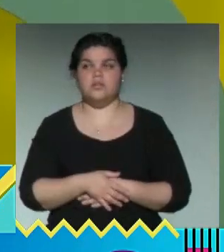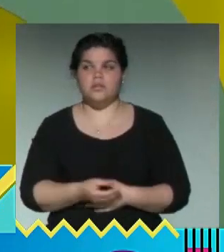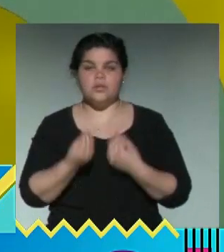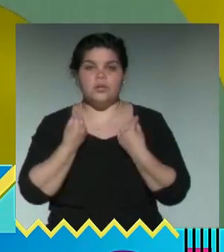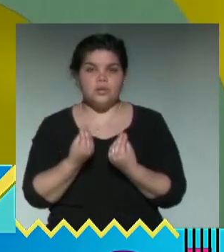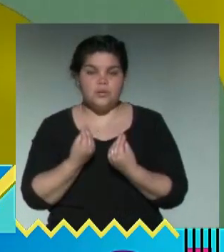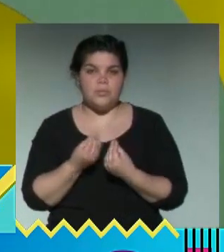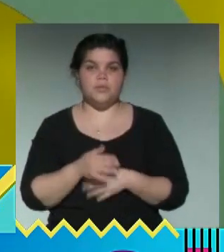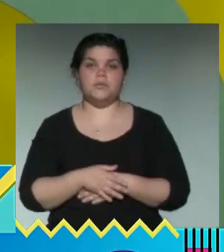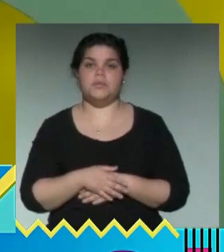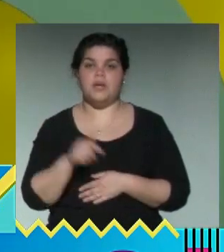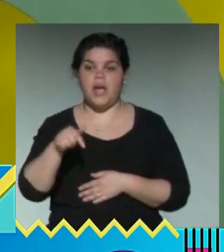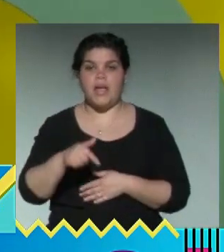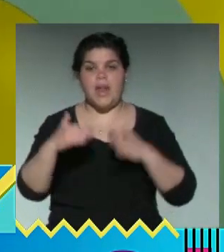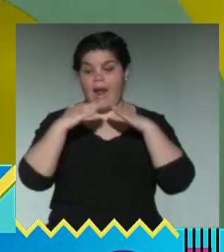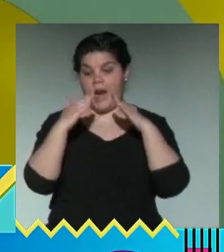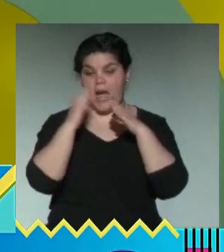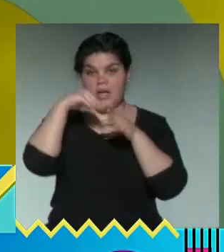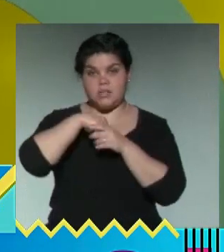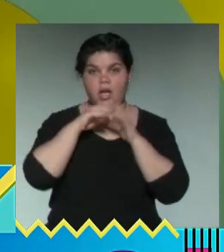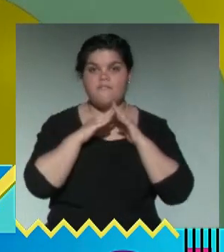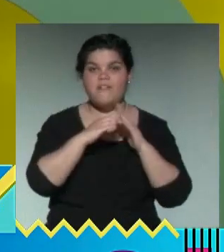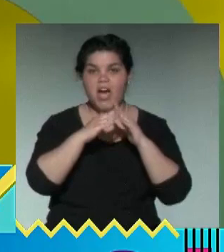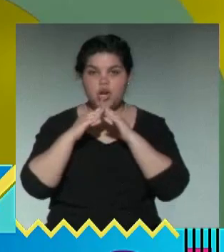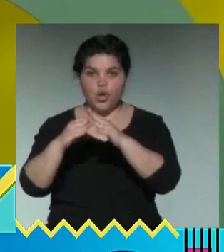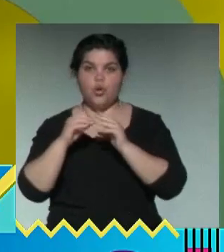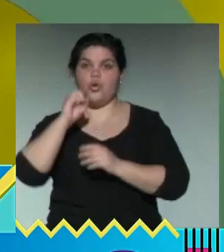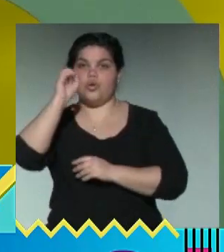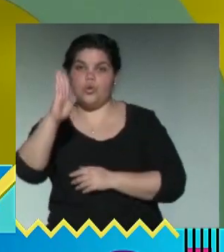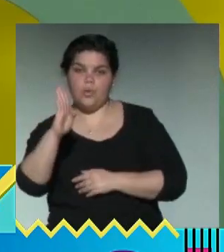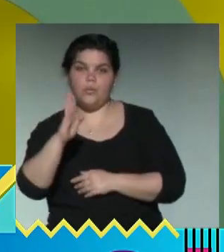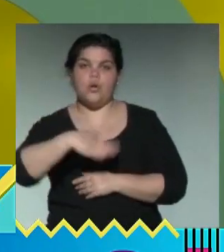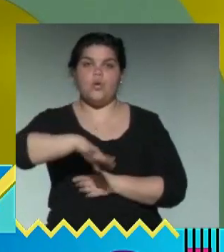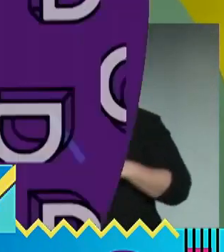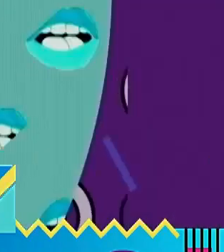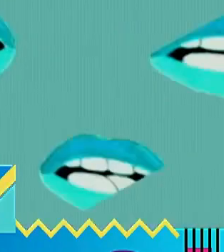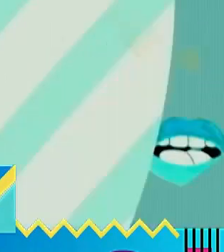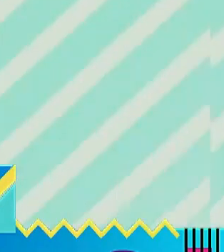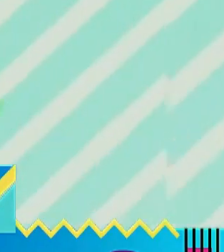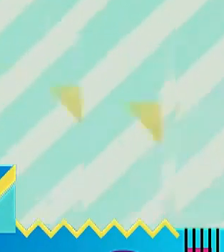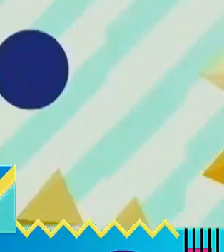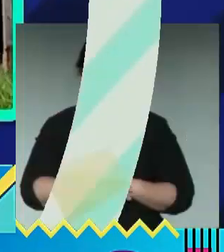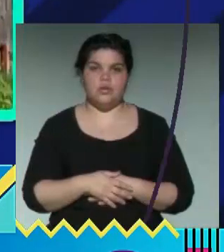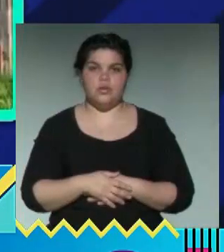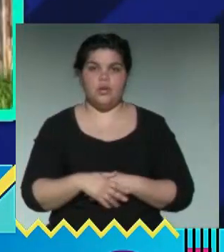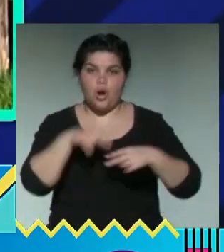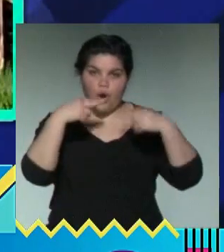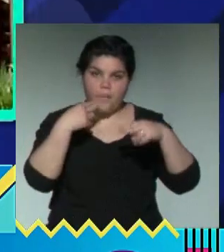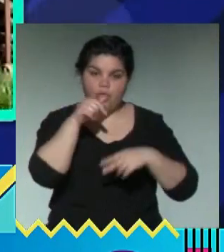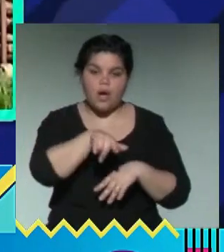nivel de la casa, del barrio, del club, del comedor, que uno pueda utilizar